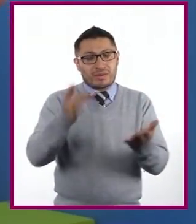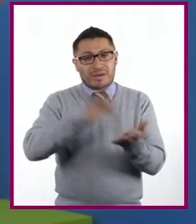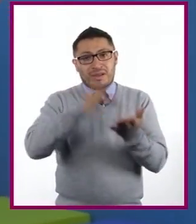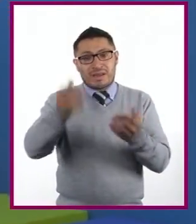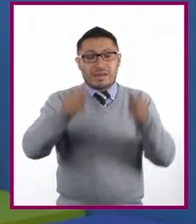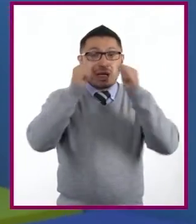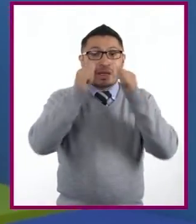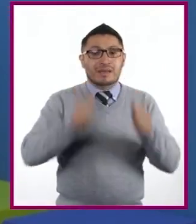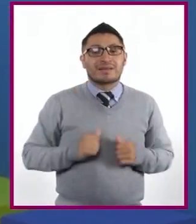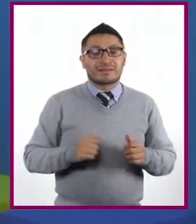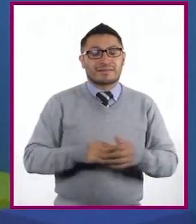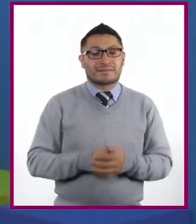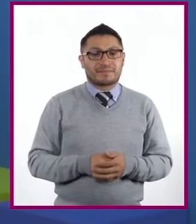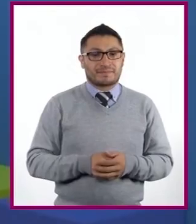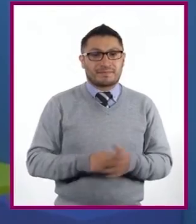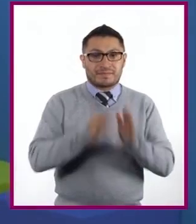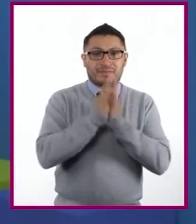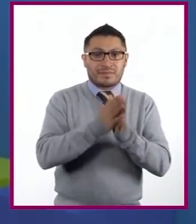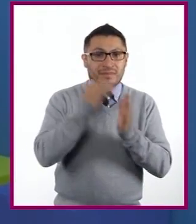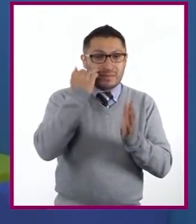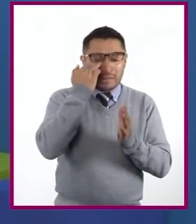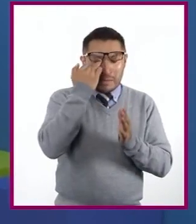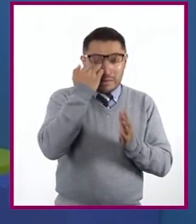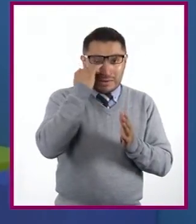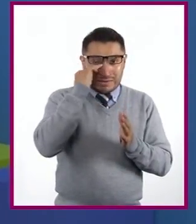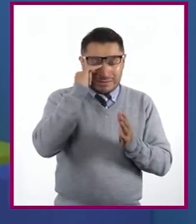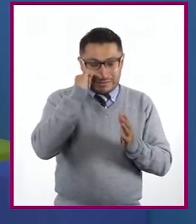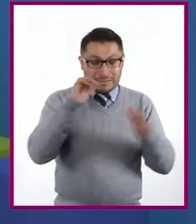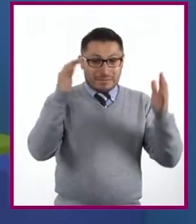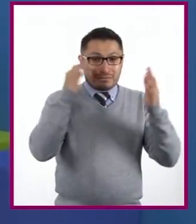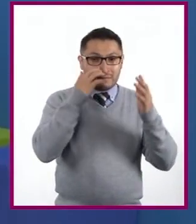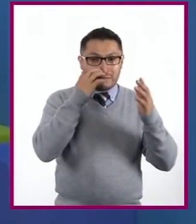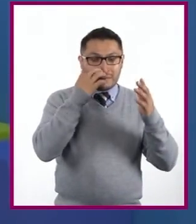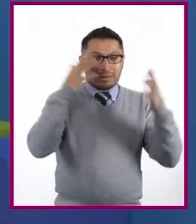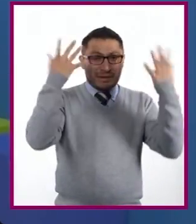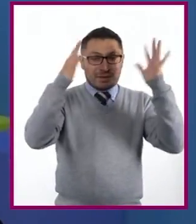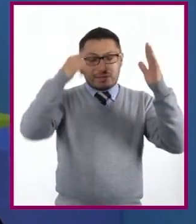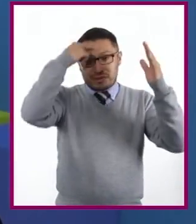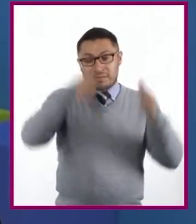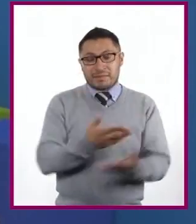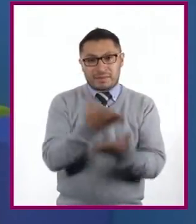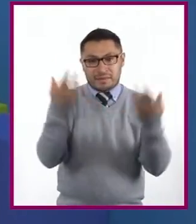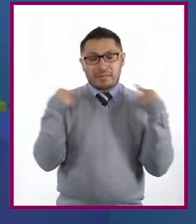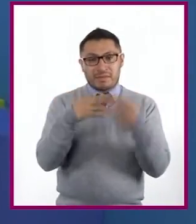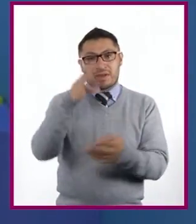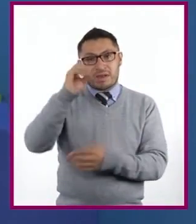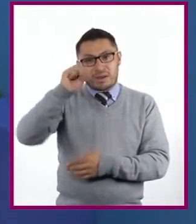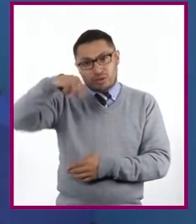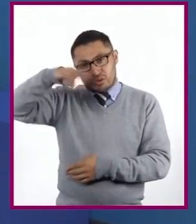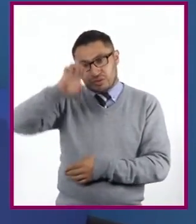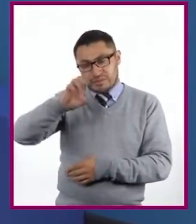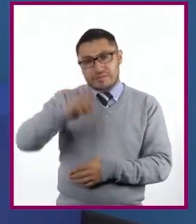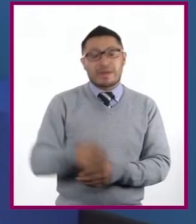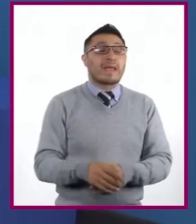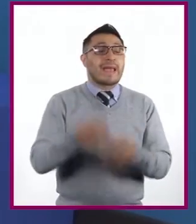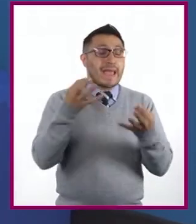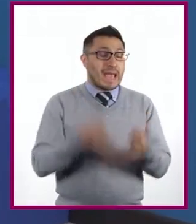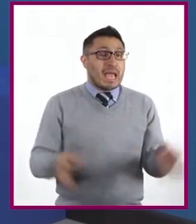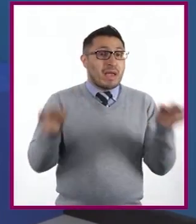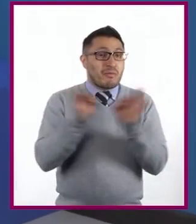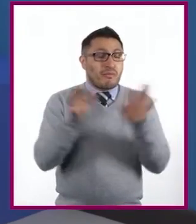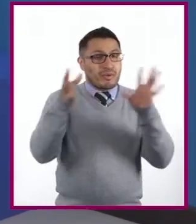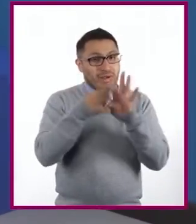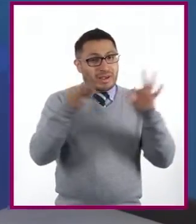por su atención. Por favor, démosle un aplauso al maestro Cosme Fragoso, que nos ayudó a entender tan importante